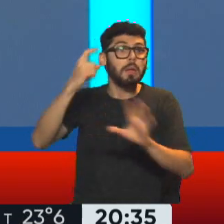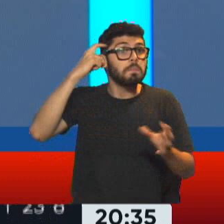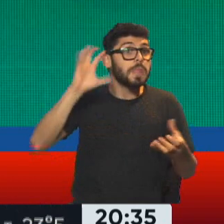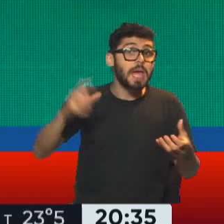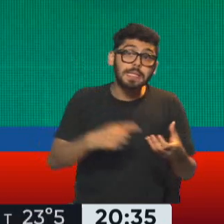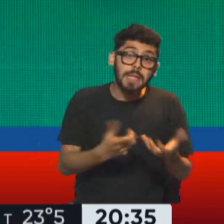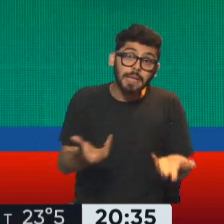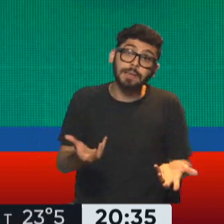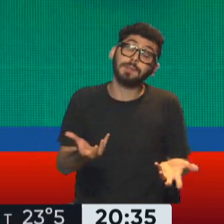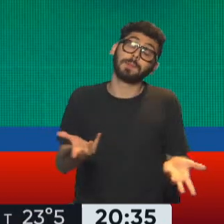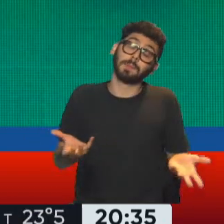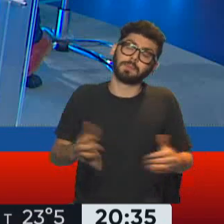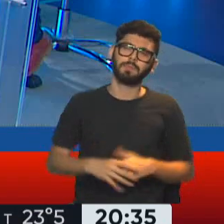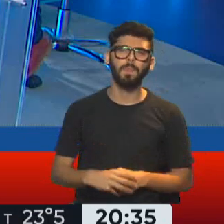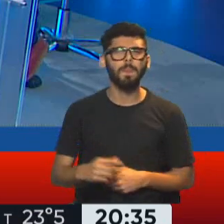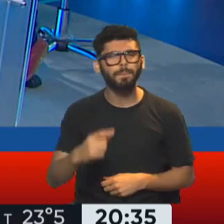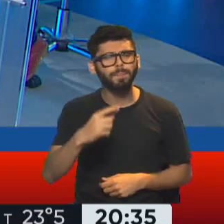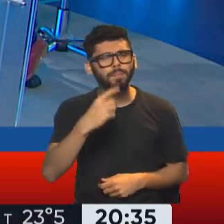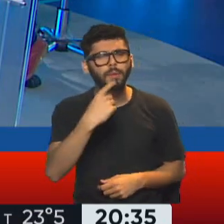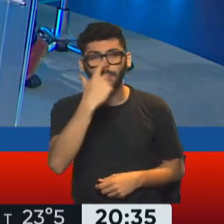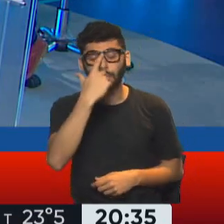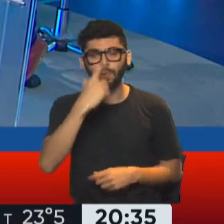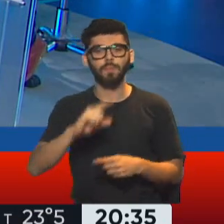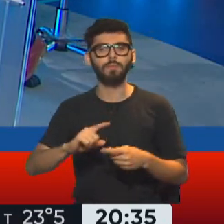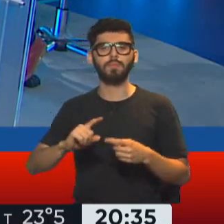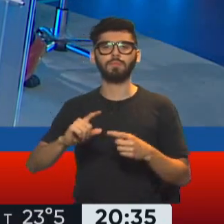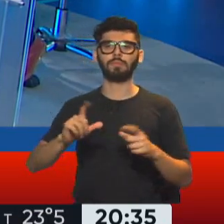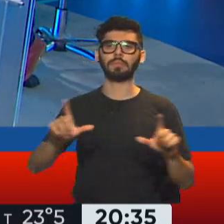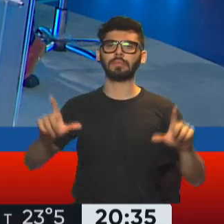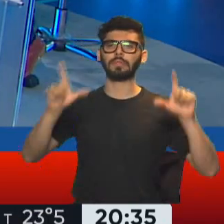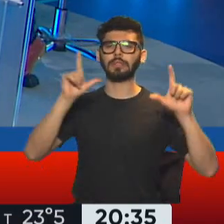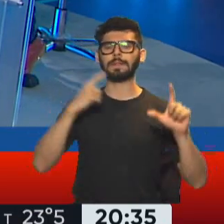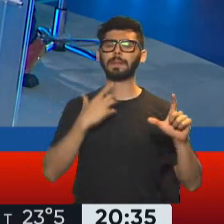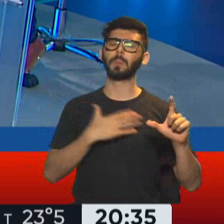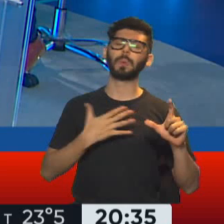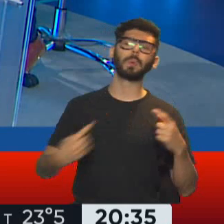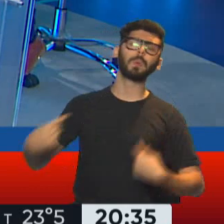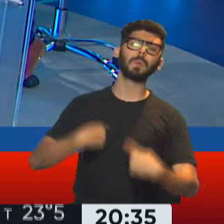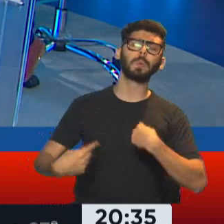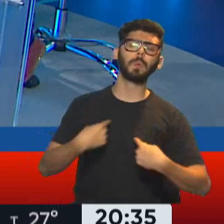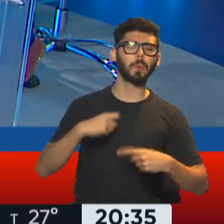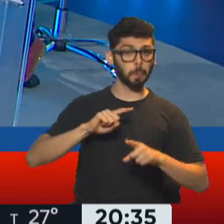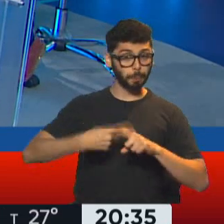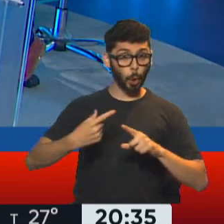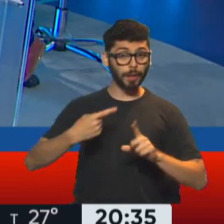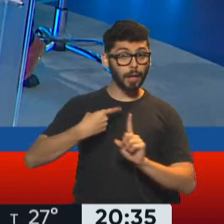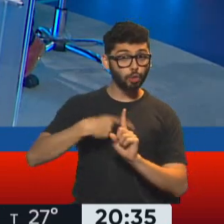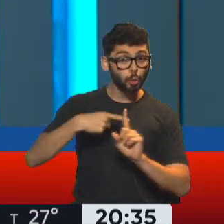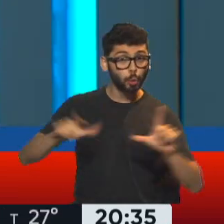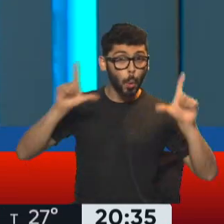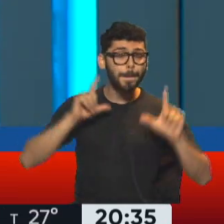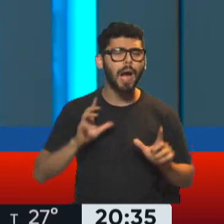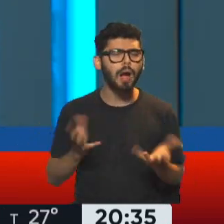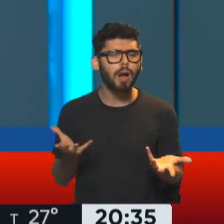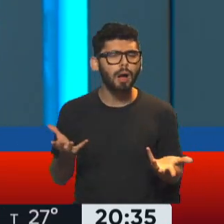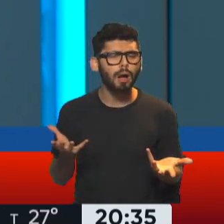¿Es redituable en términos políticos victimizarse y mostrarse justamente, ¿no?, como un perseguido, Raúl? ¿Le sirve? Yo